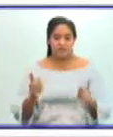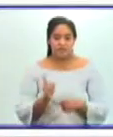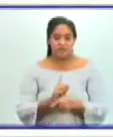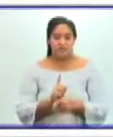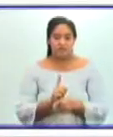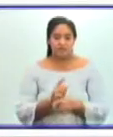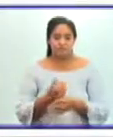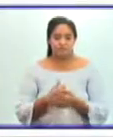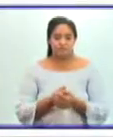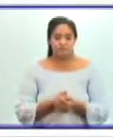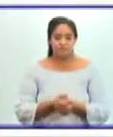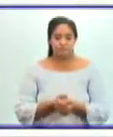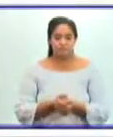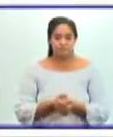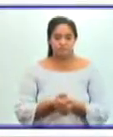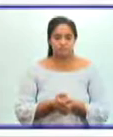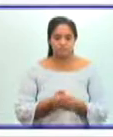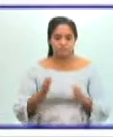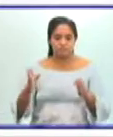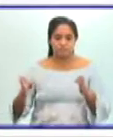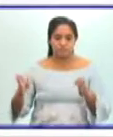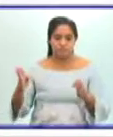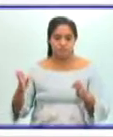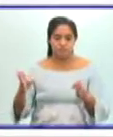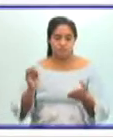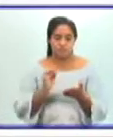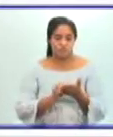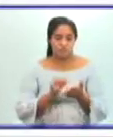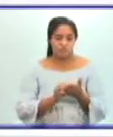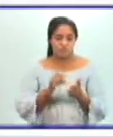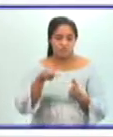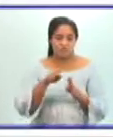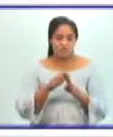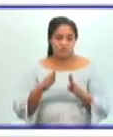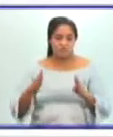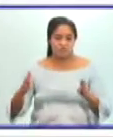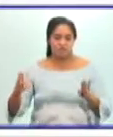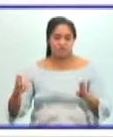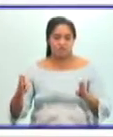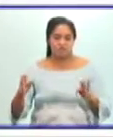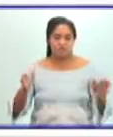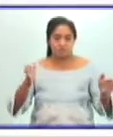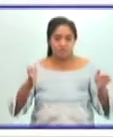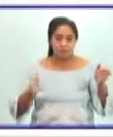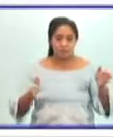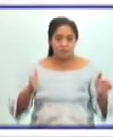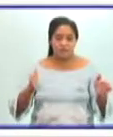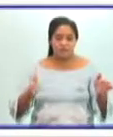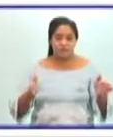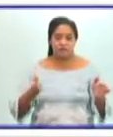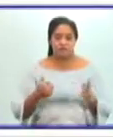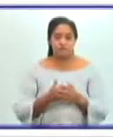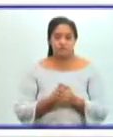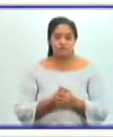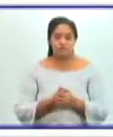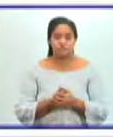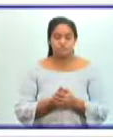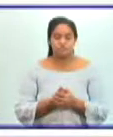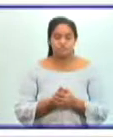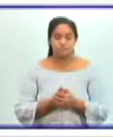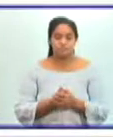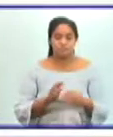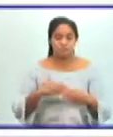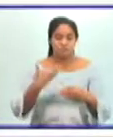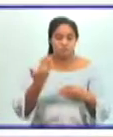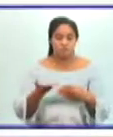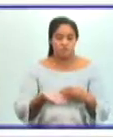o estos dos segmentos que representan estas distancias son paralelos, pero además intersecan a las otras distancias